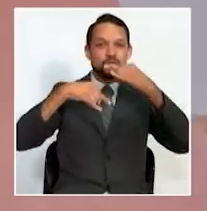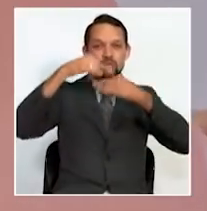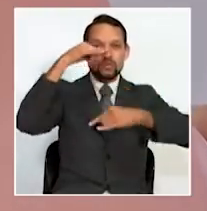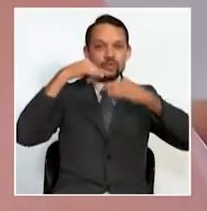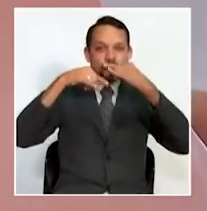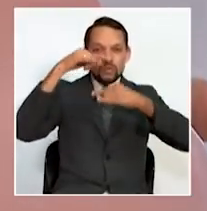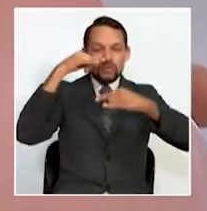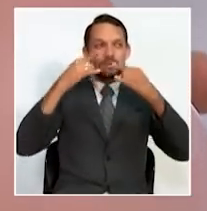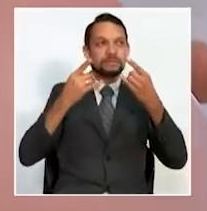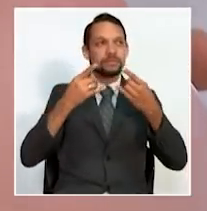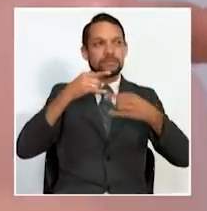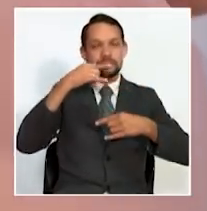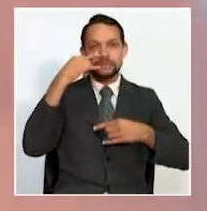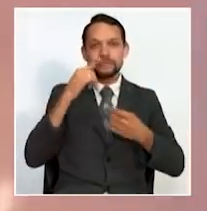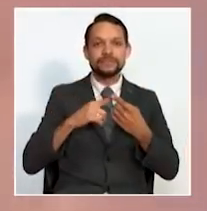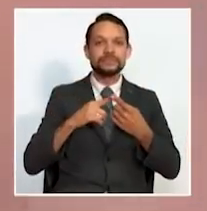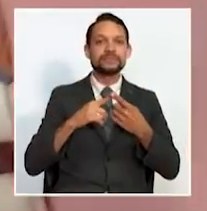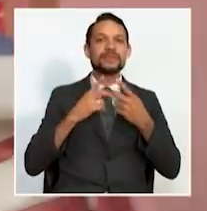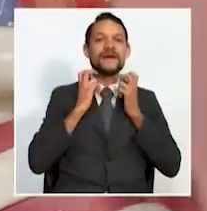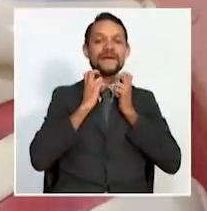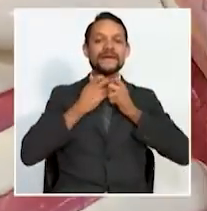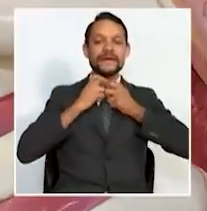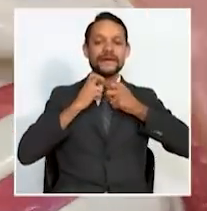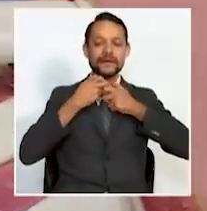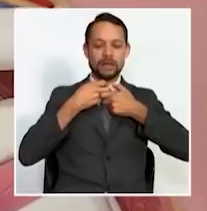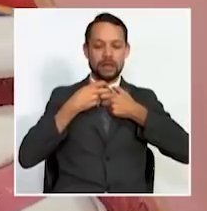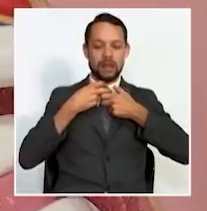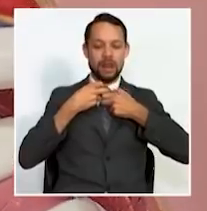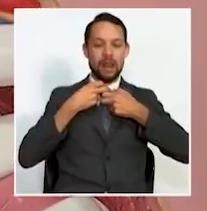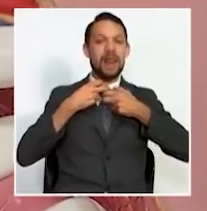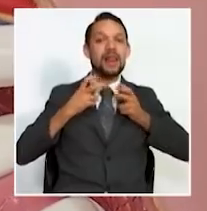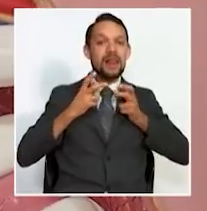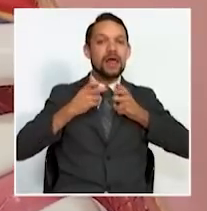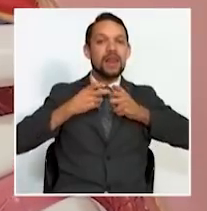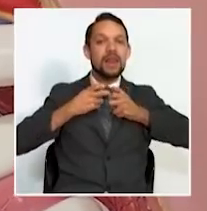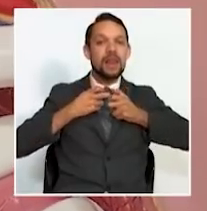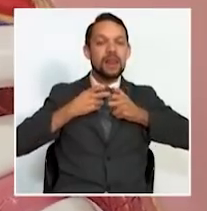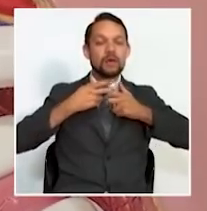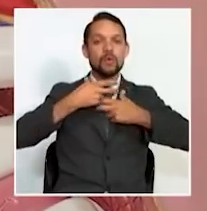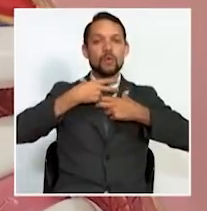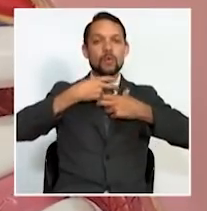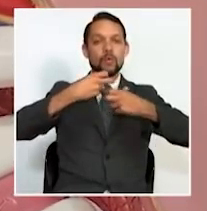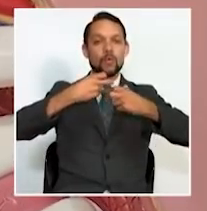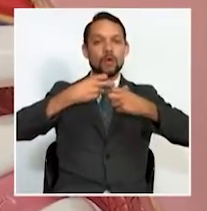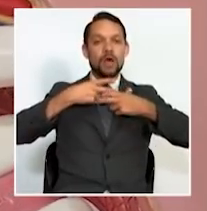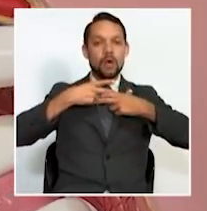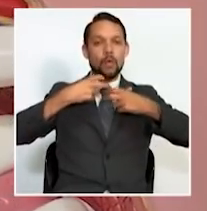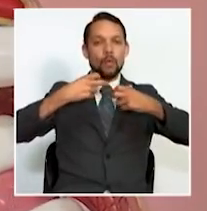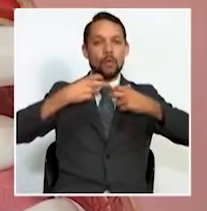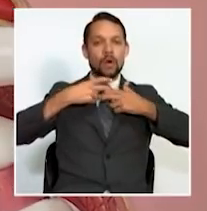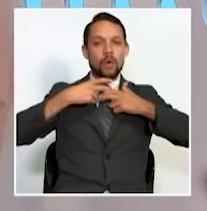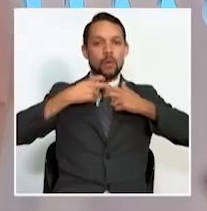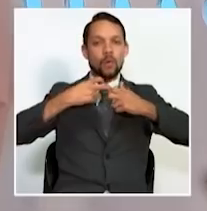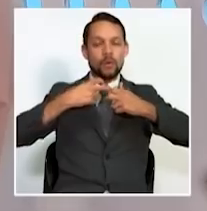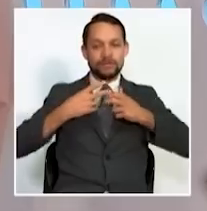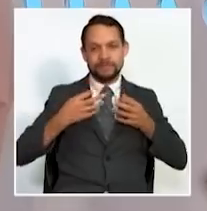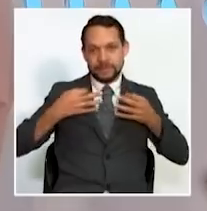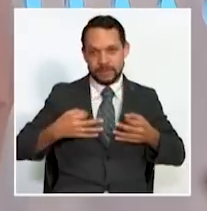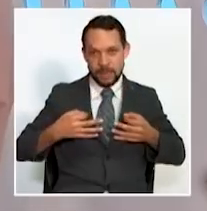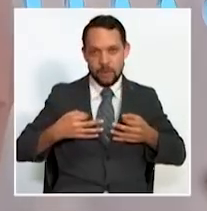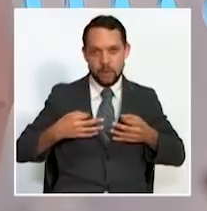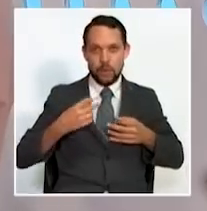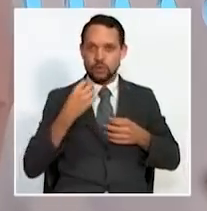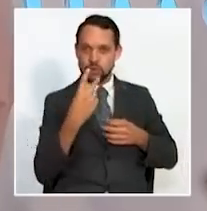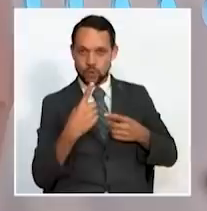laringe, la tráquea, y en la tráquea encontramos que se dividen en dos partes